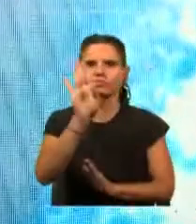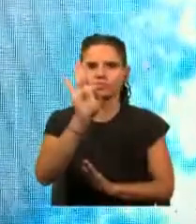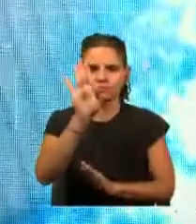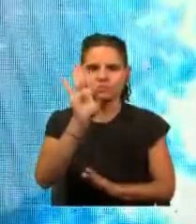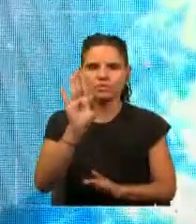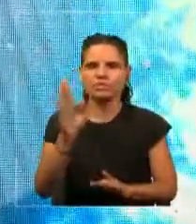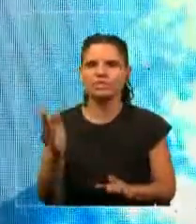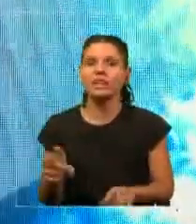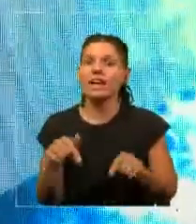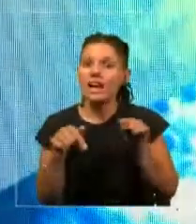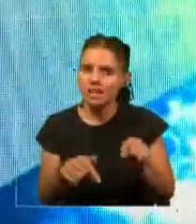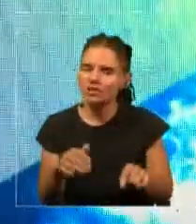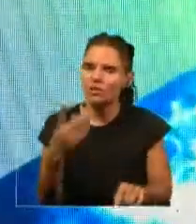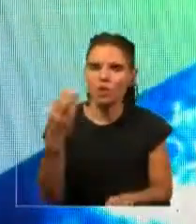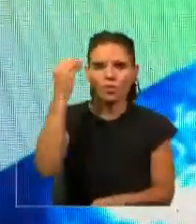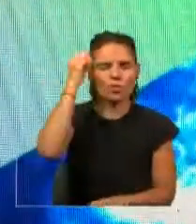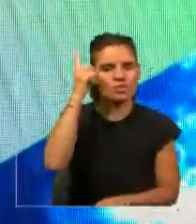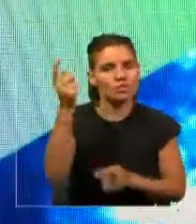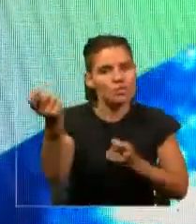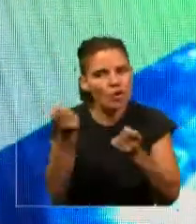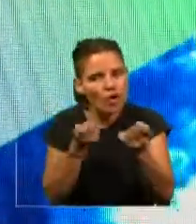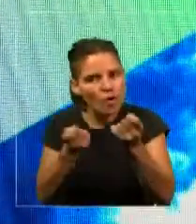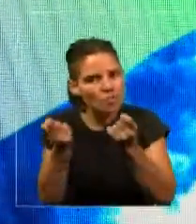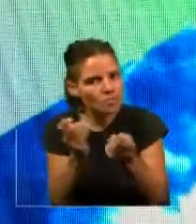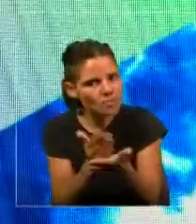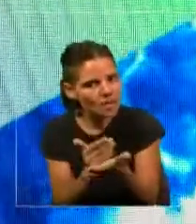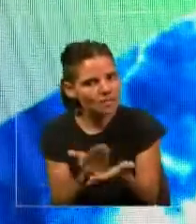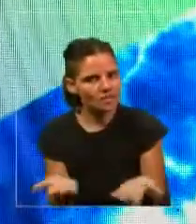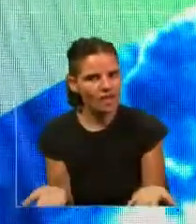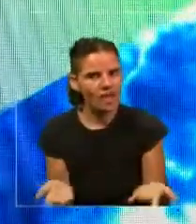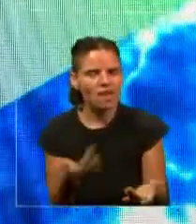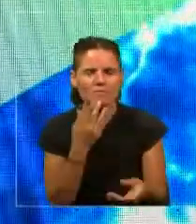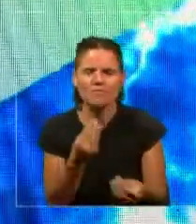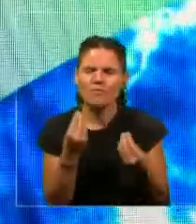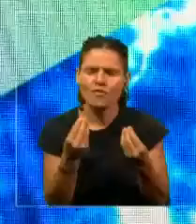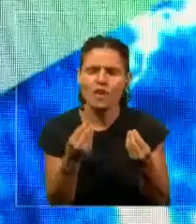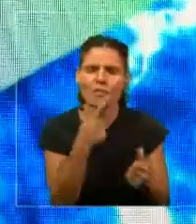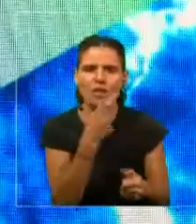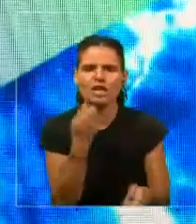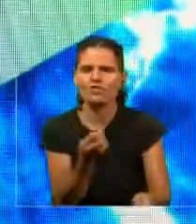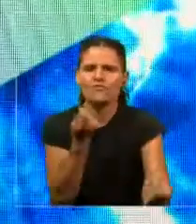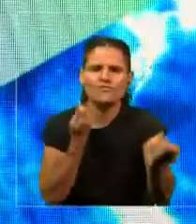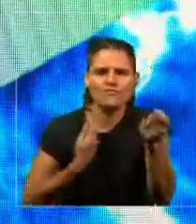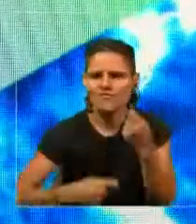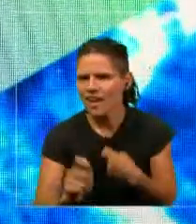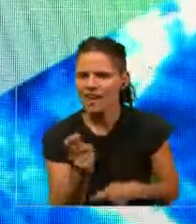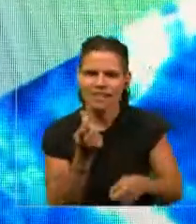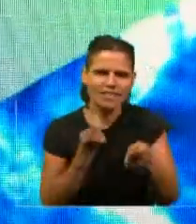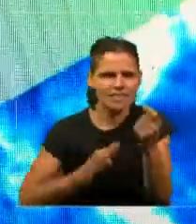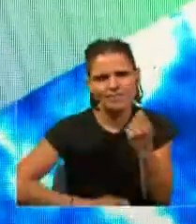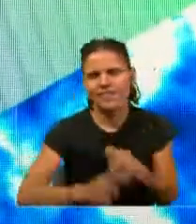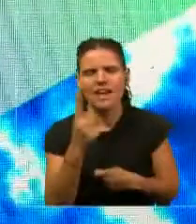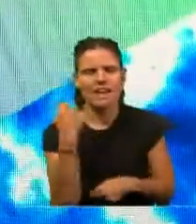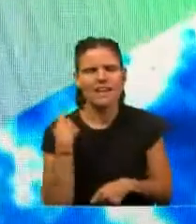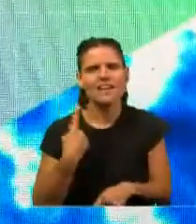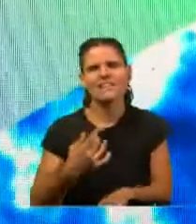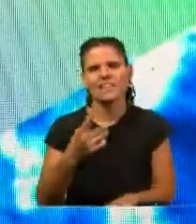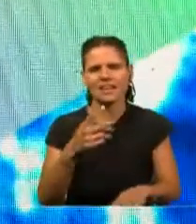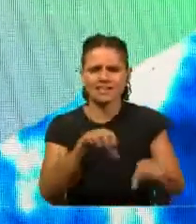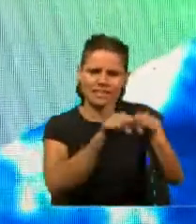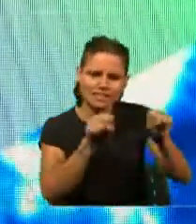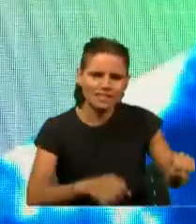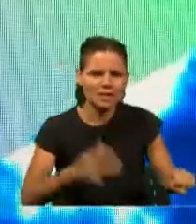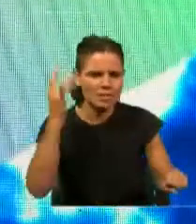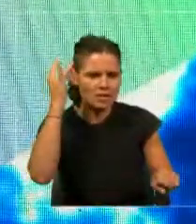estrategia comercial extraordinaria, ¿no es cierto? Porque eso nos vende, legitima ciertos sistemas de inteligencia artificial. En